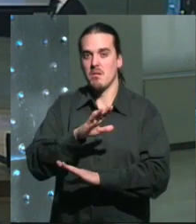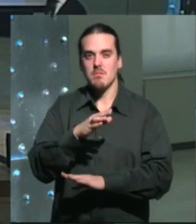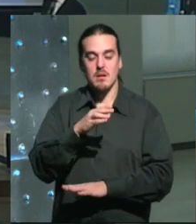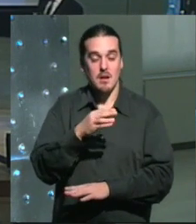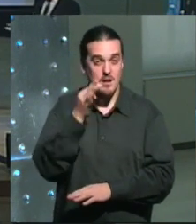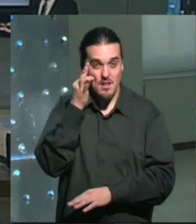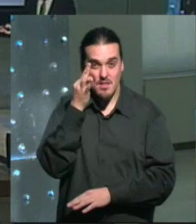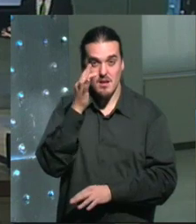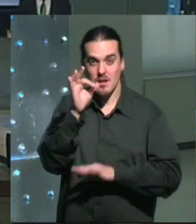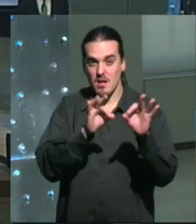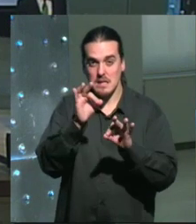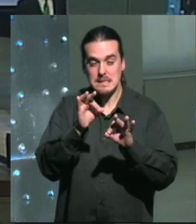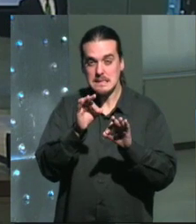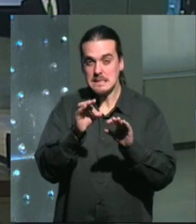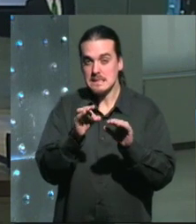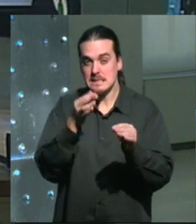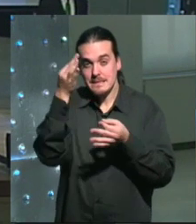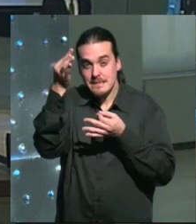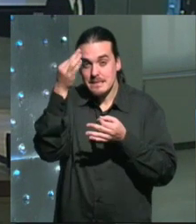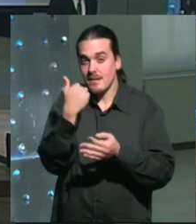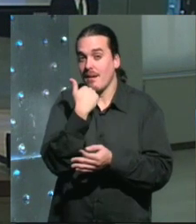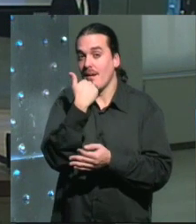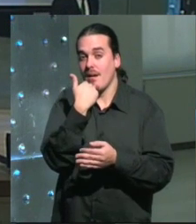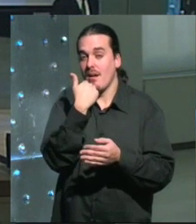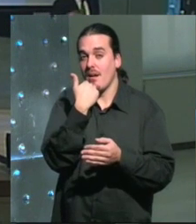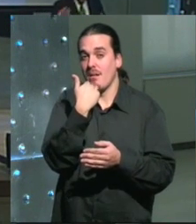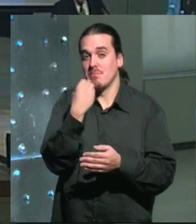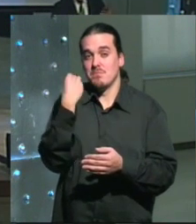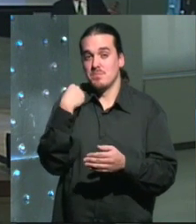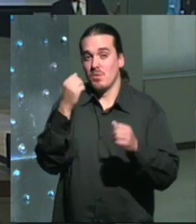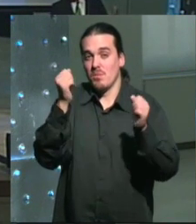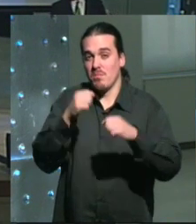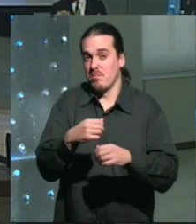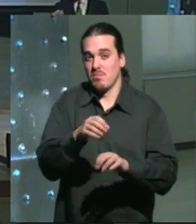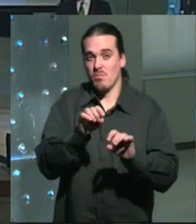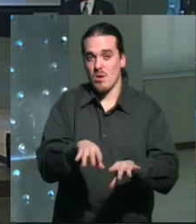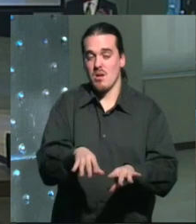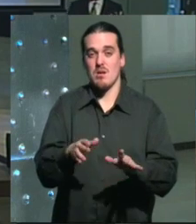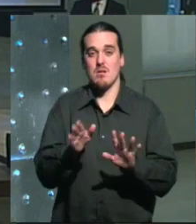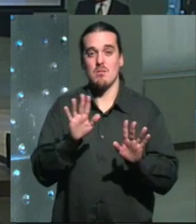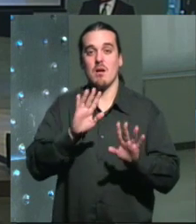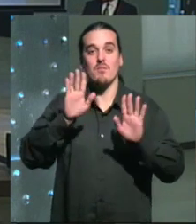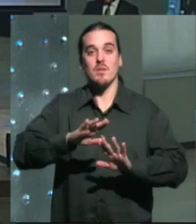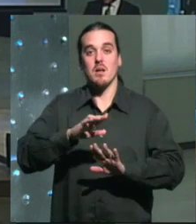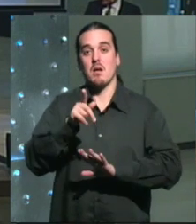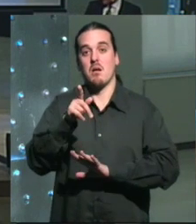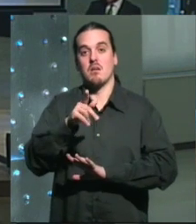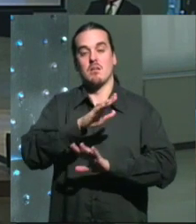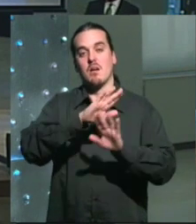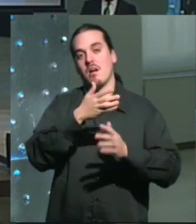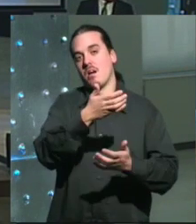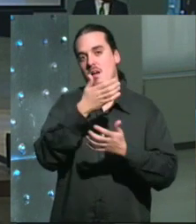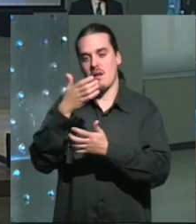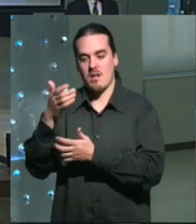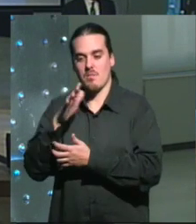técnico. Al final Obama ganó por un 3% del voto popular. Dado el sistema electoral que expliqué antes de 50% más 1, arrasamos en los